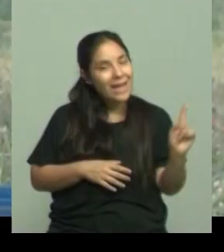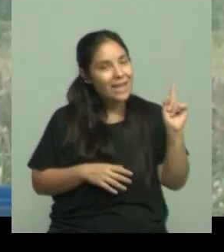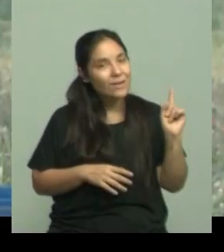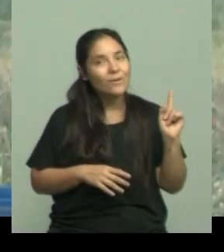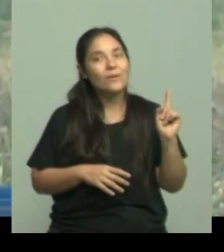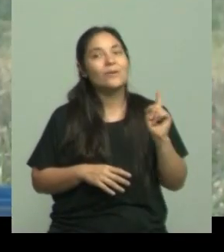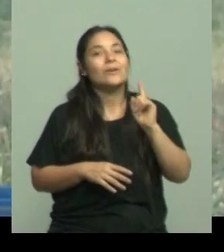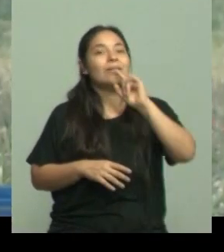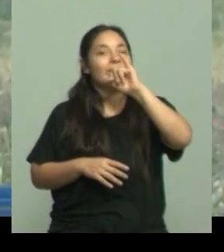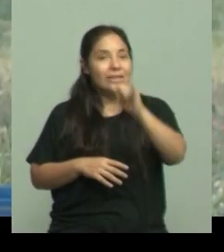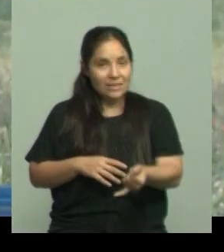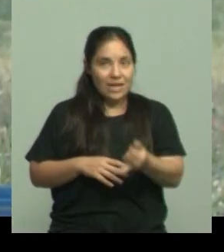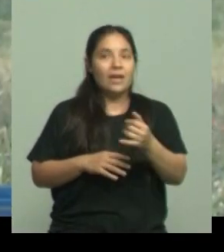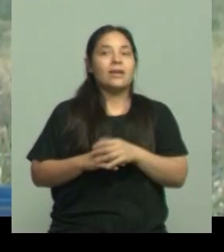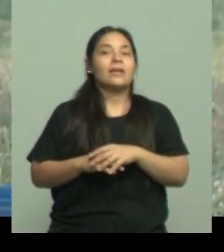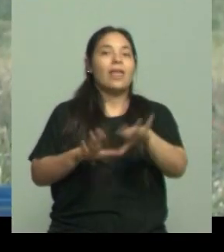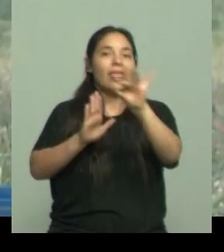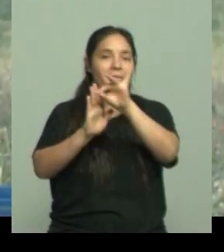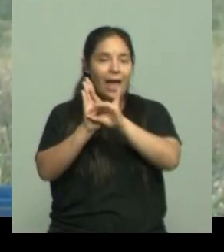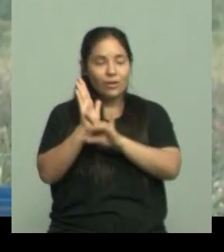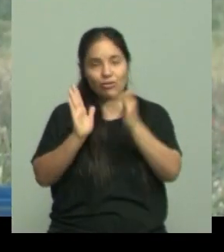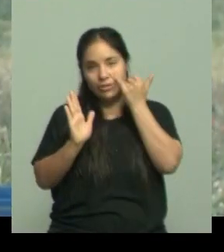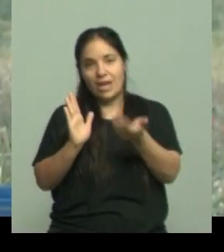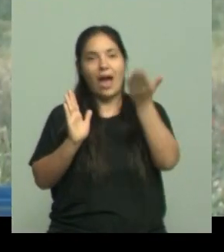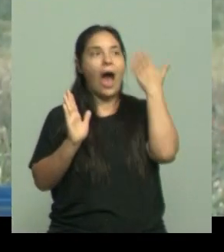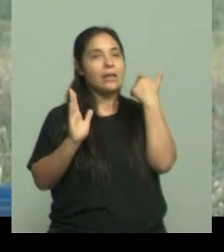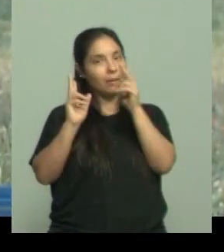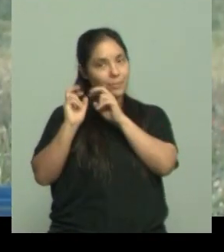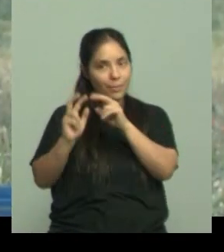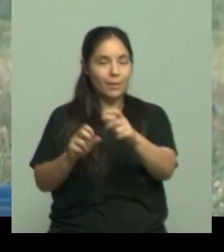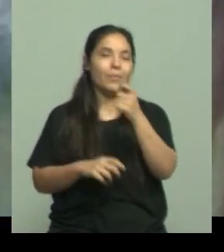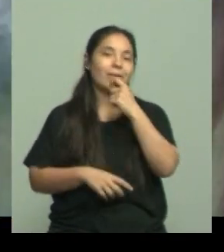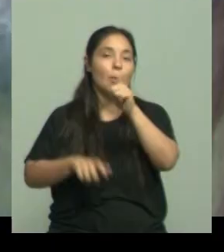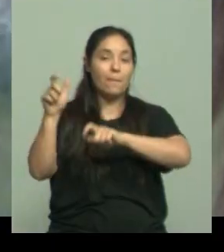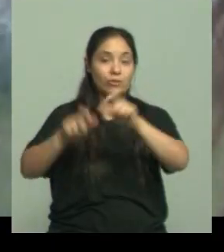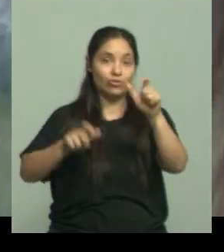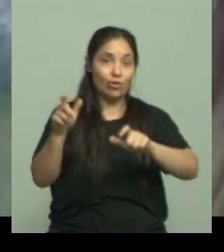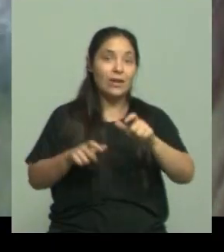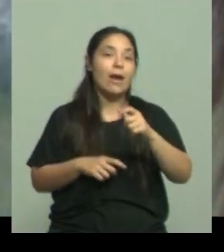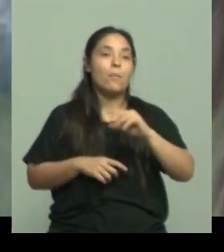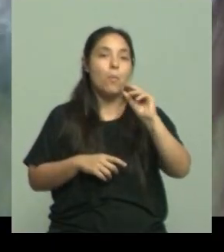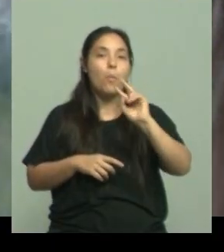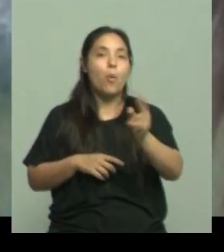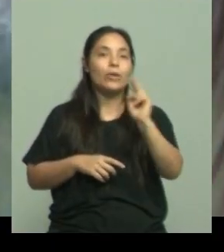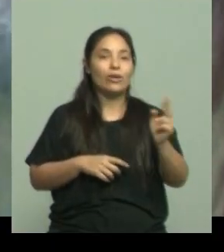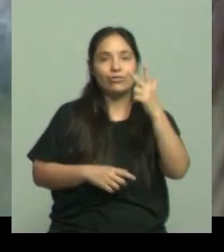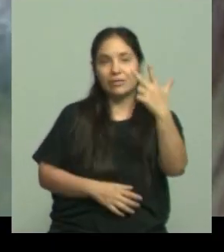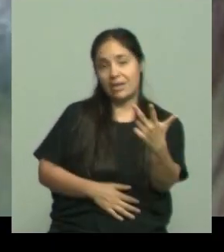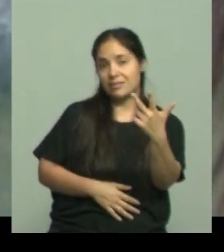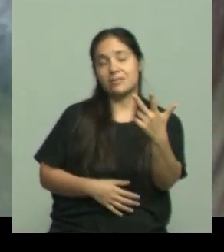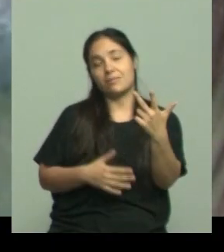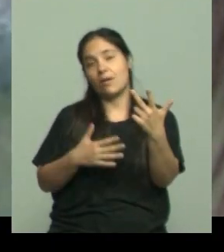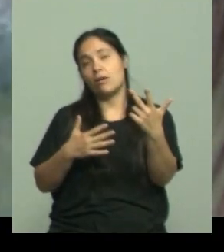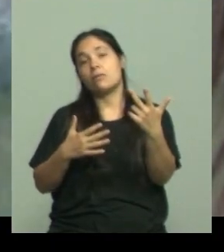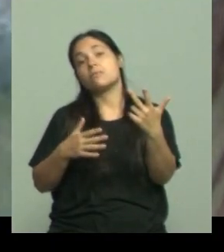que los medios, sí, te van a dar un dato que está corroborado. Por ejemplo, murieron 3 personas, y son 3 personas, a